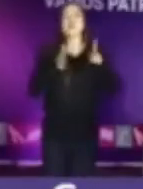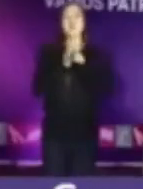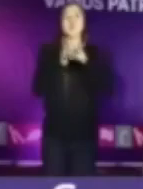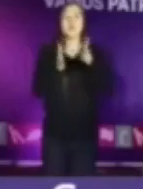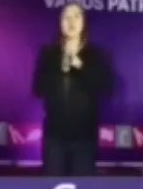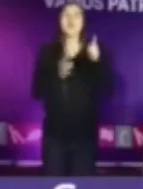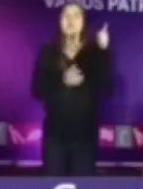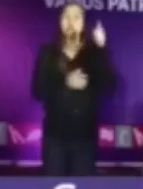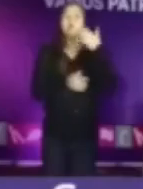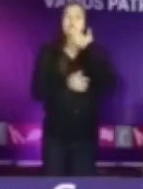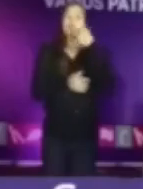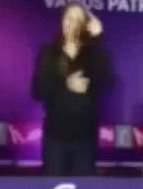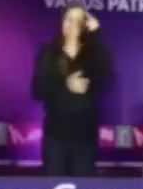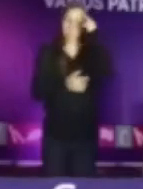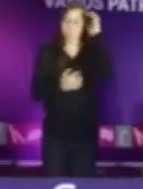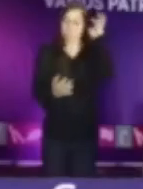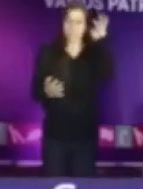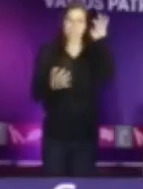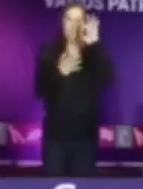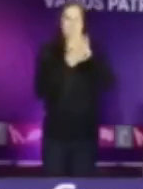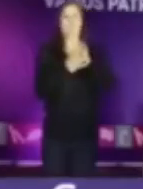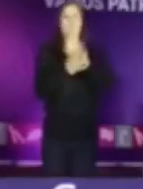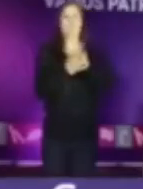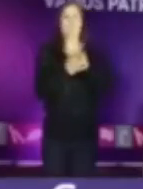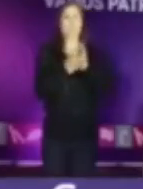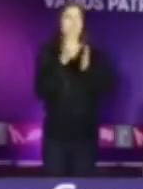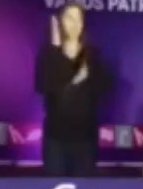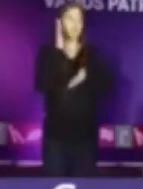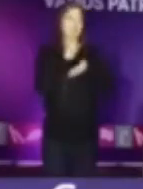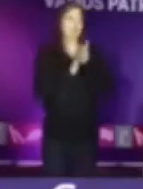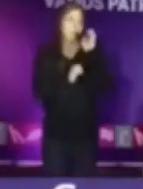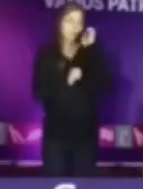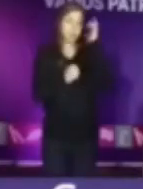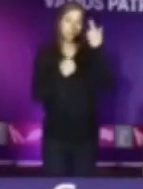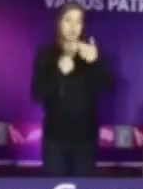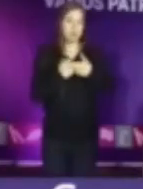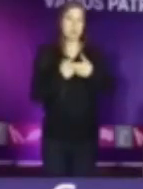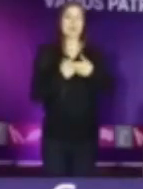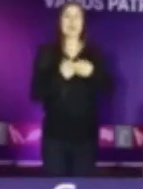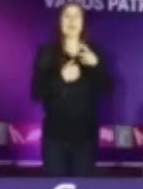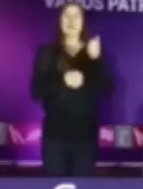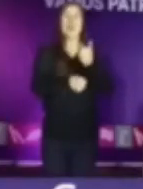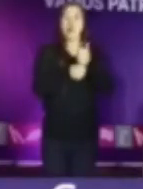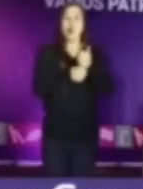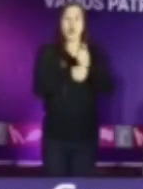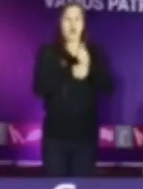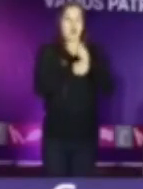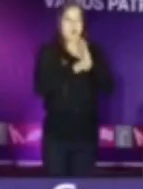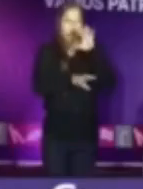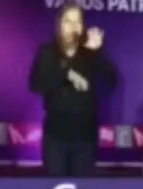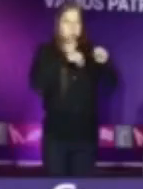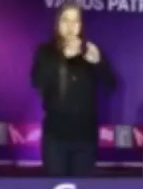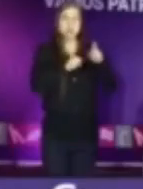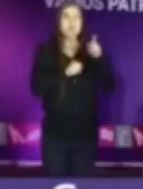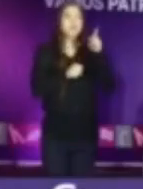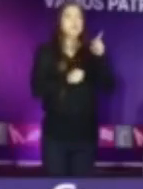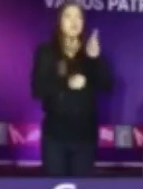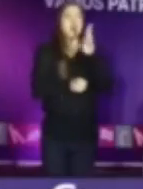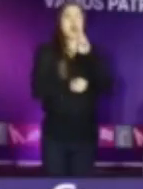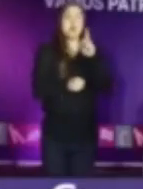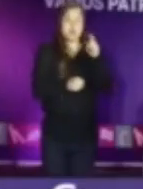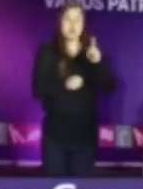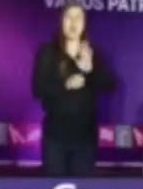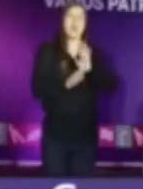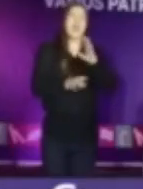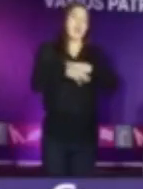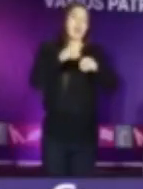coherentes que, al igual que yo, se tuvo que ir al extranjero, sufrió la persecución y aún así nunca se dio por